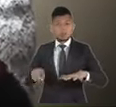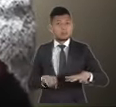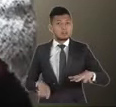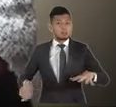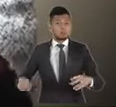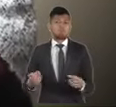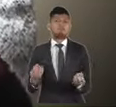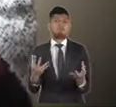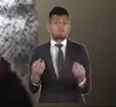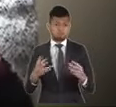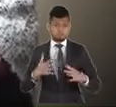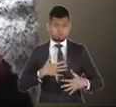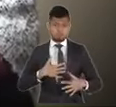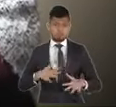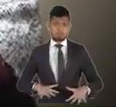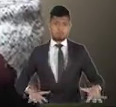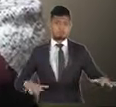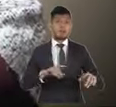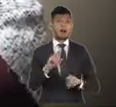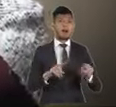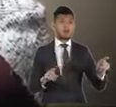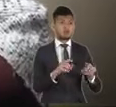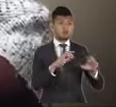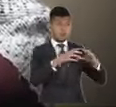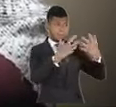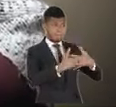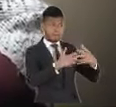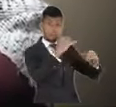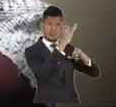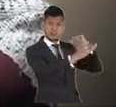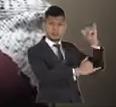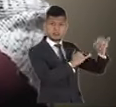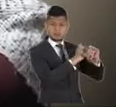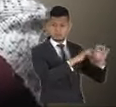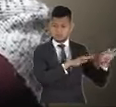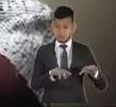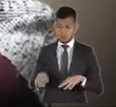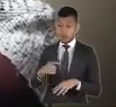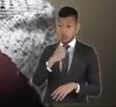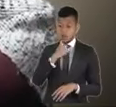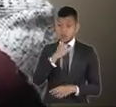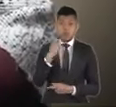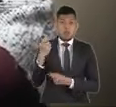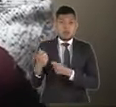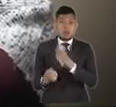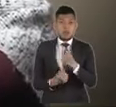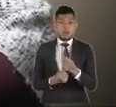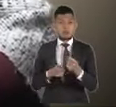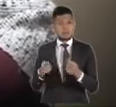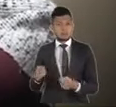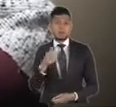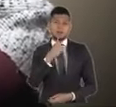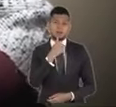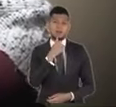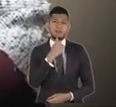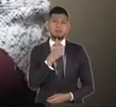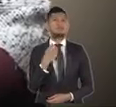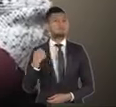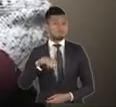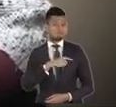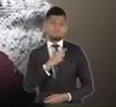vista como negocio por las multinacionales, que es el agua. Entonces nuestro compromiso como organización es proteger cada día